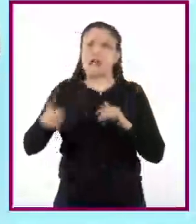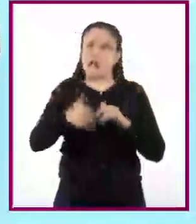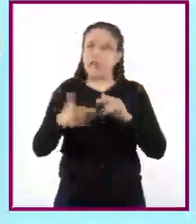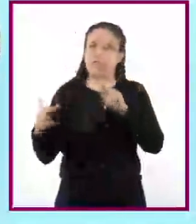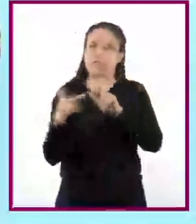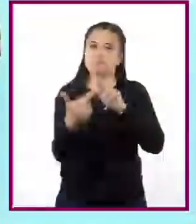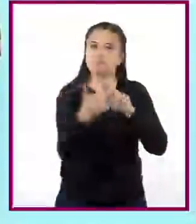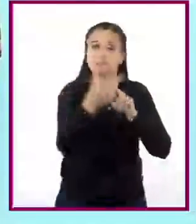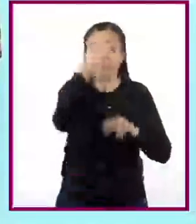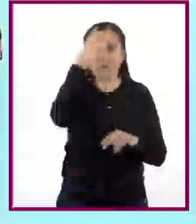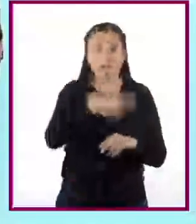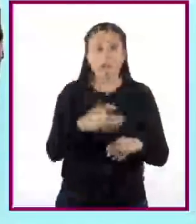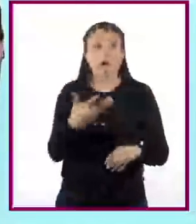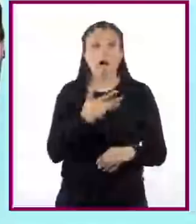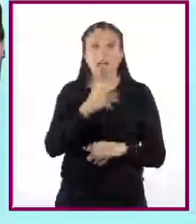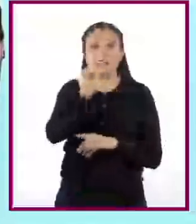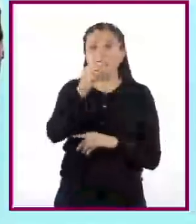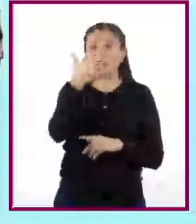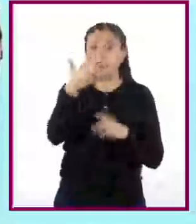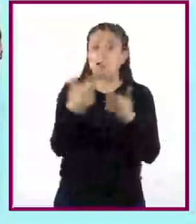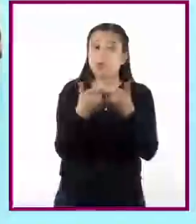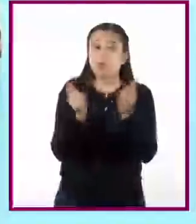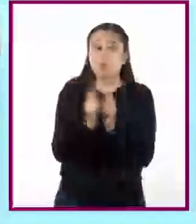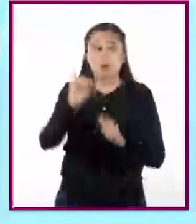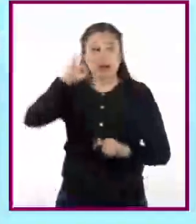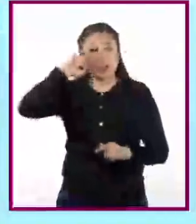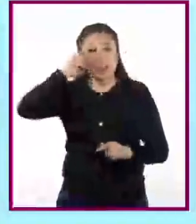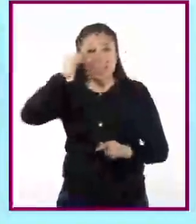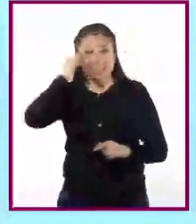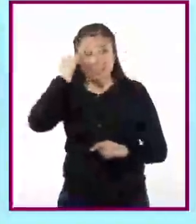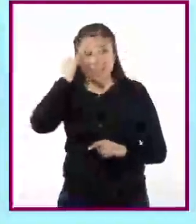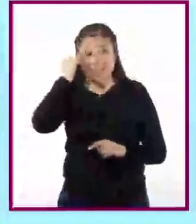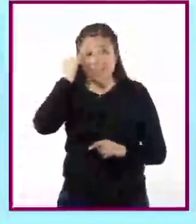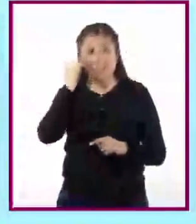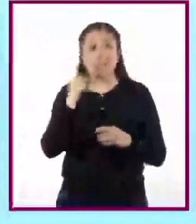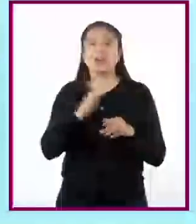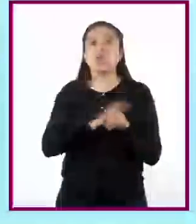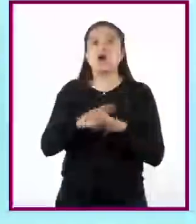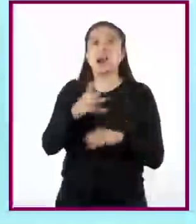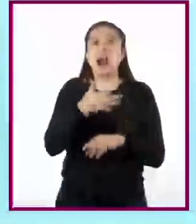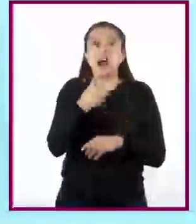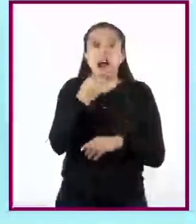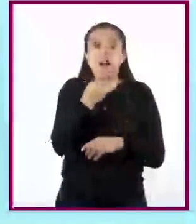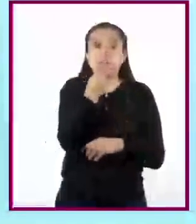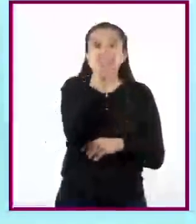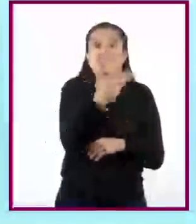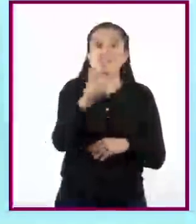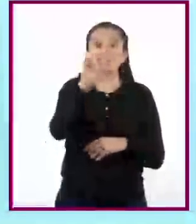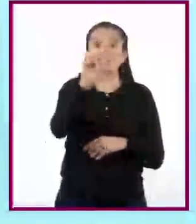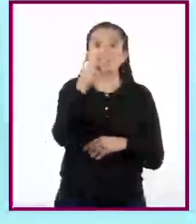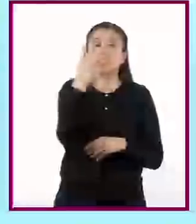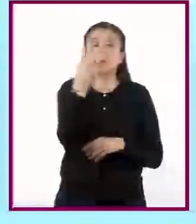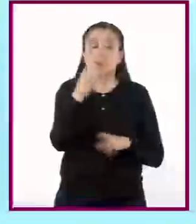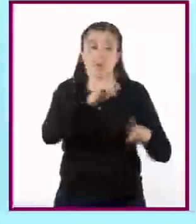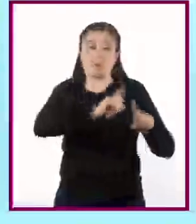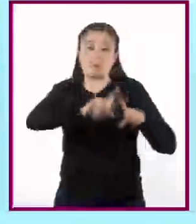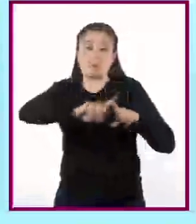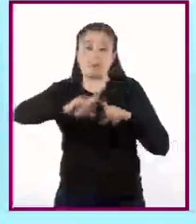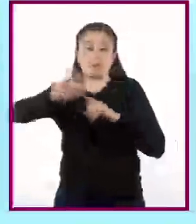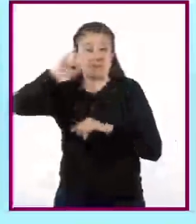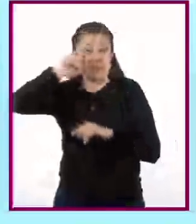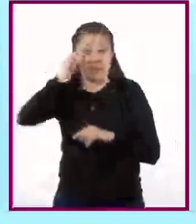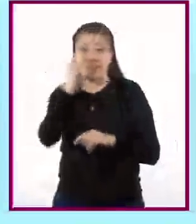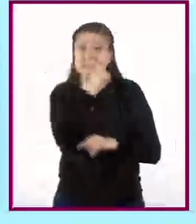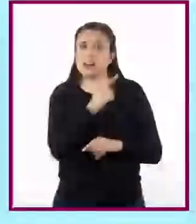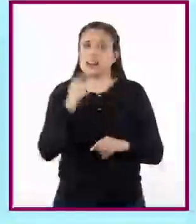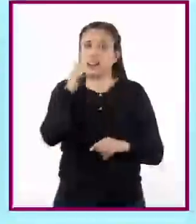México existen 68 grupos étnicos, de los cuales hablan 364 variantes o tipos